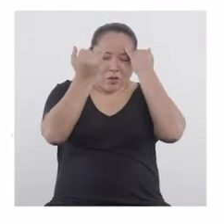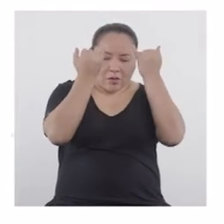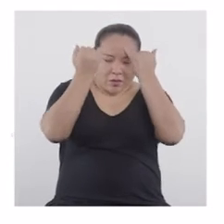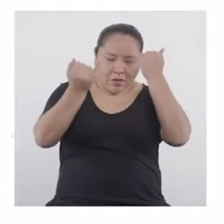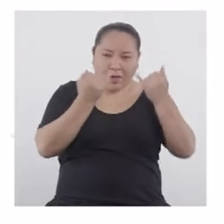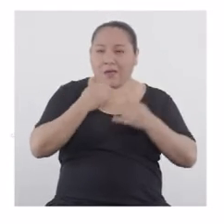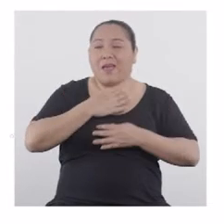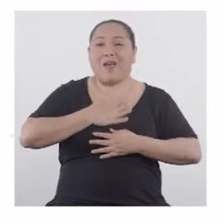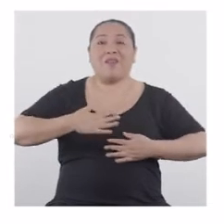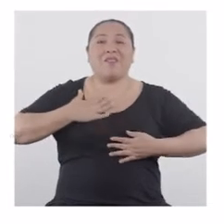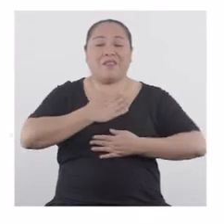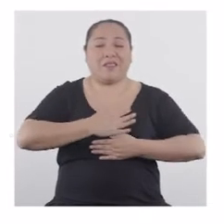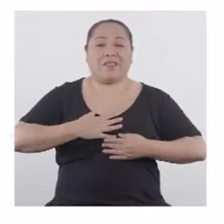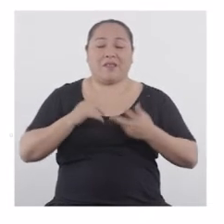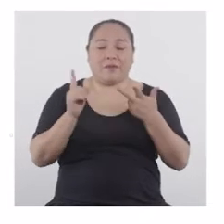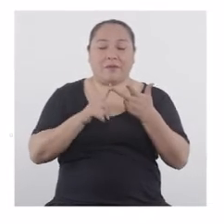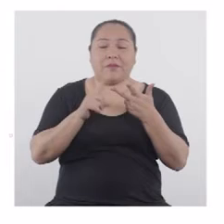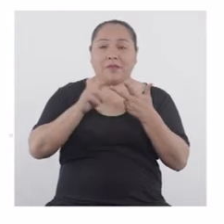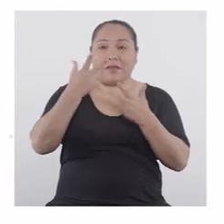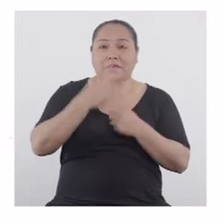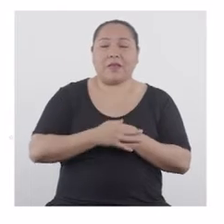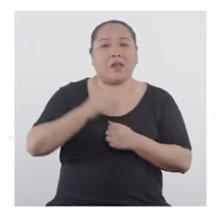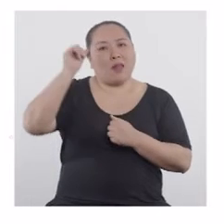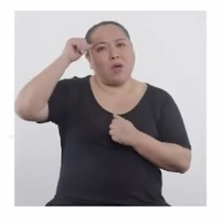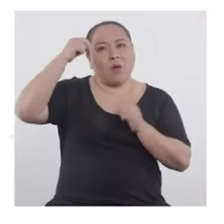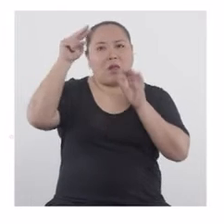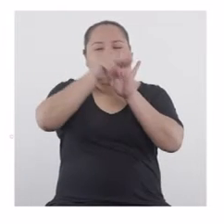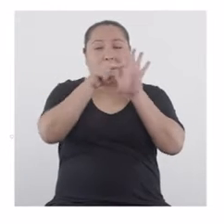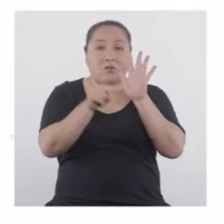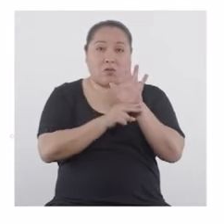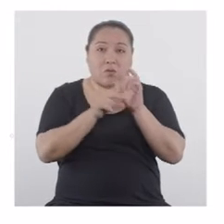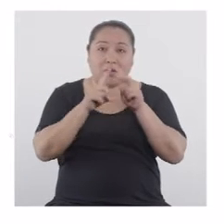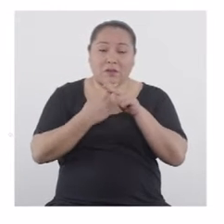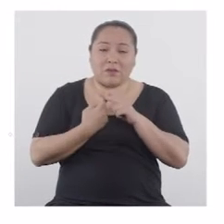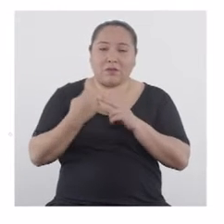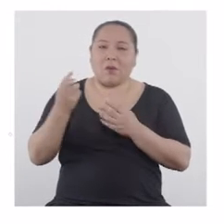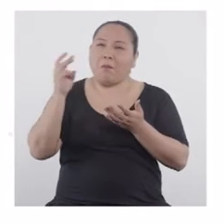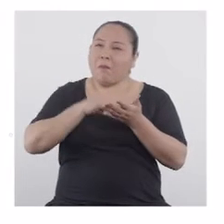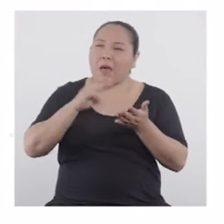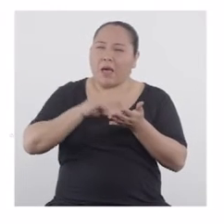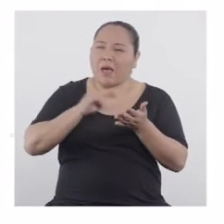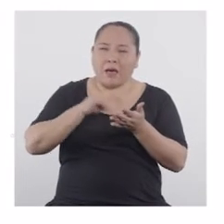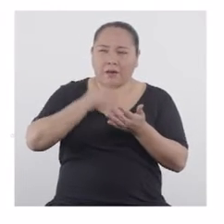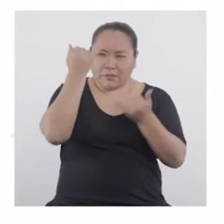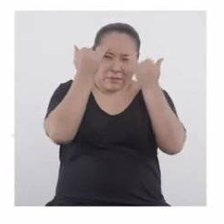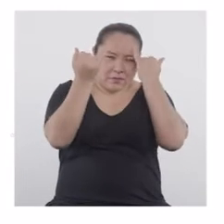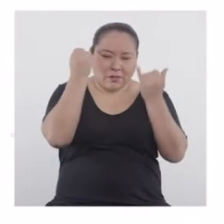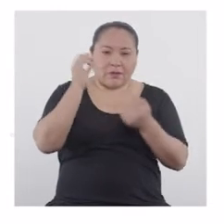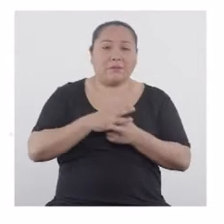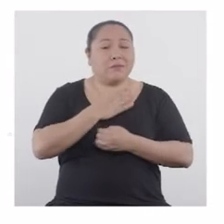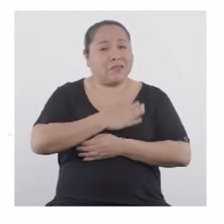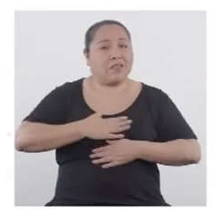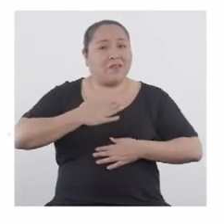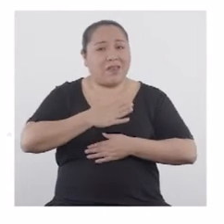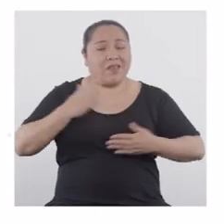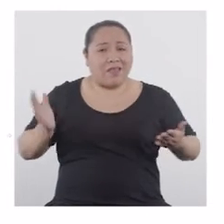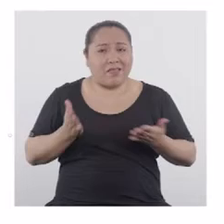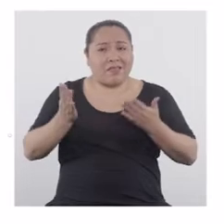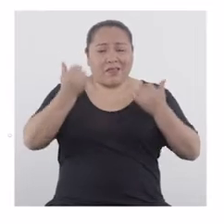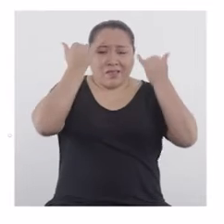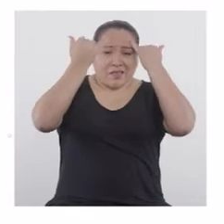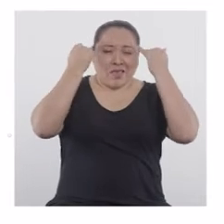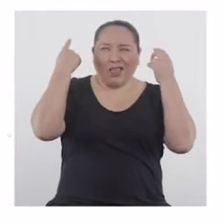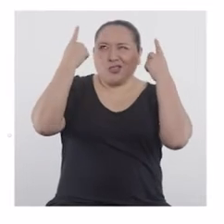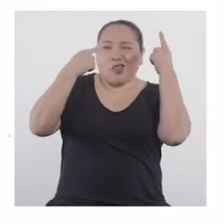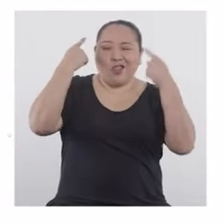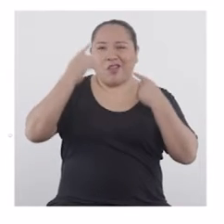ser muy divertidos. 3. Recuerda las normas desde el principio. Cuantas más ideas, mejor. Diviértete. Anímate a